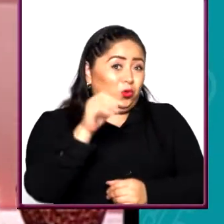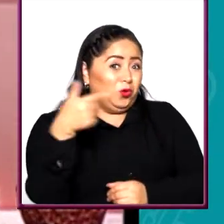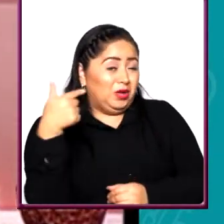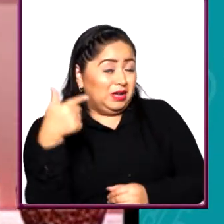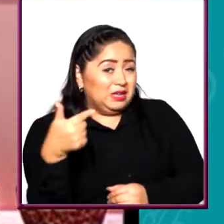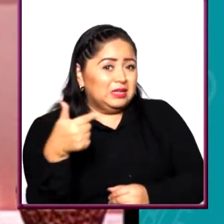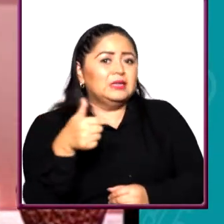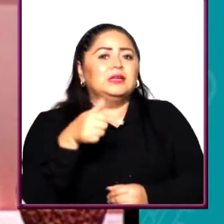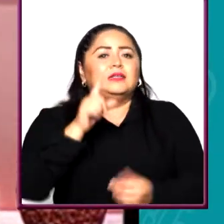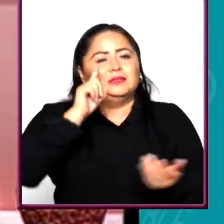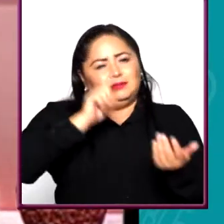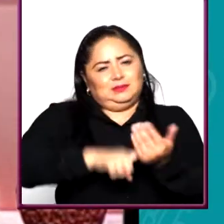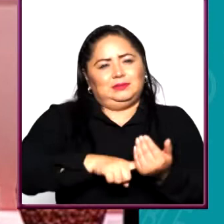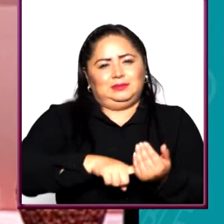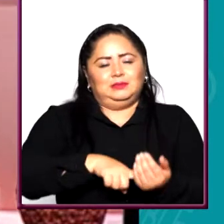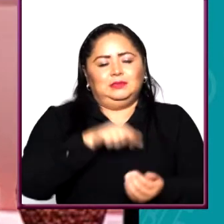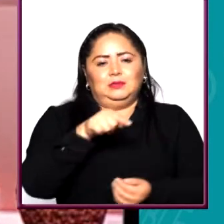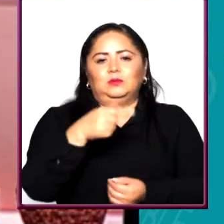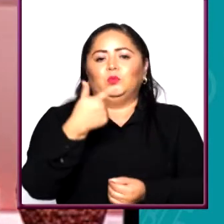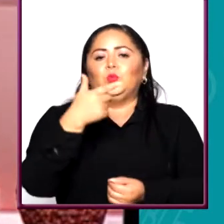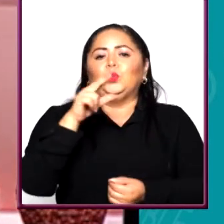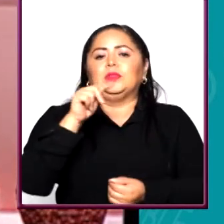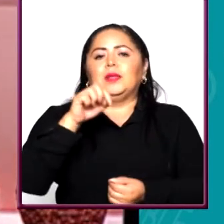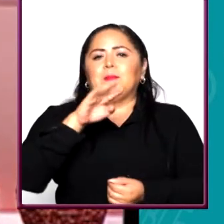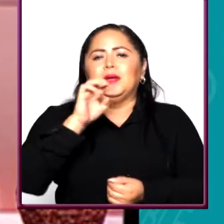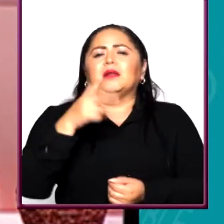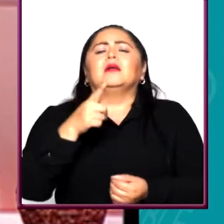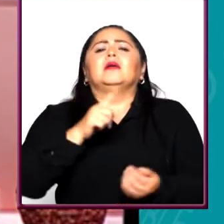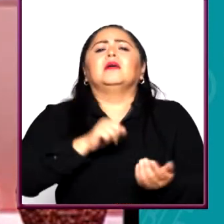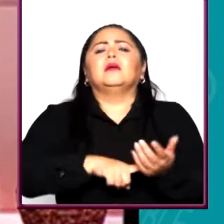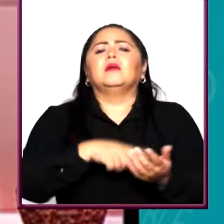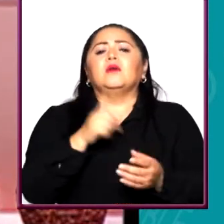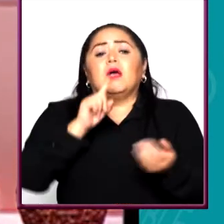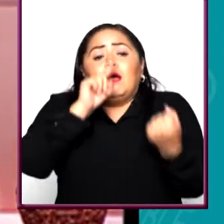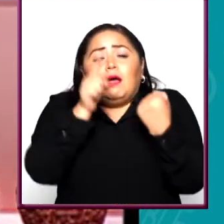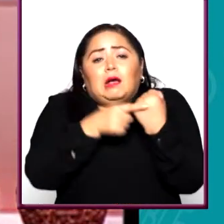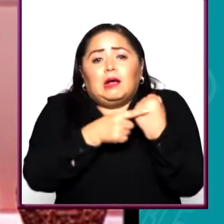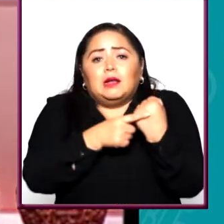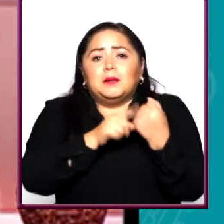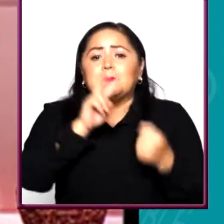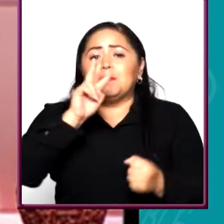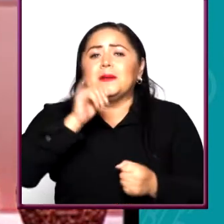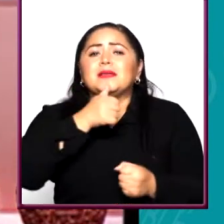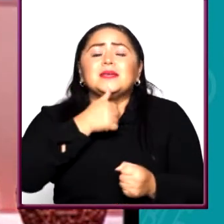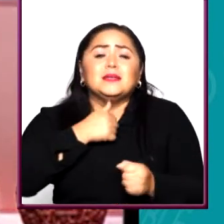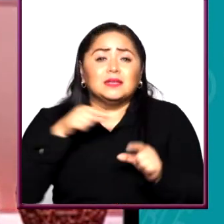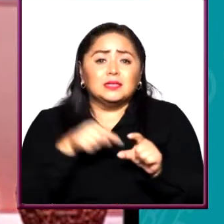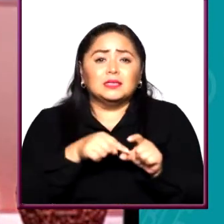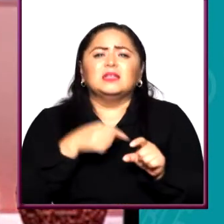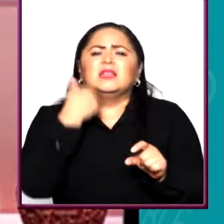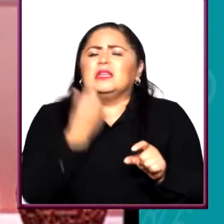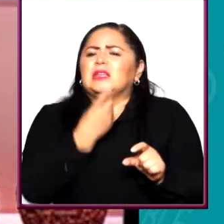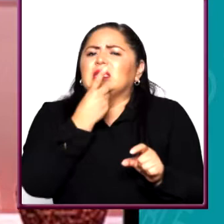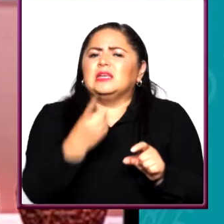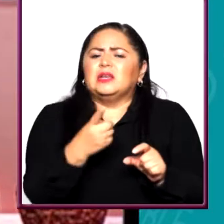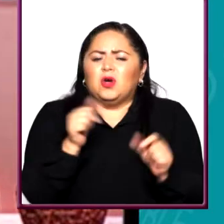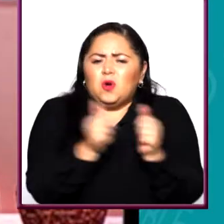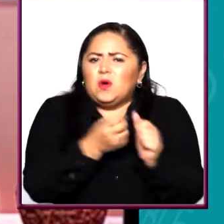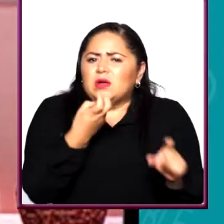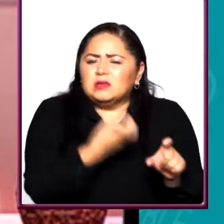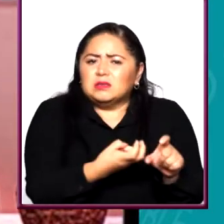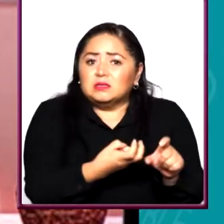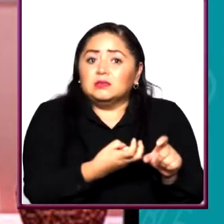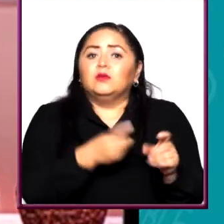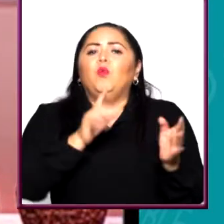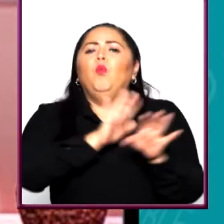El punto G, o punto de Greffenberg, es una zona erógena dentro del canal vaginal. ¿A qué me refiero